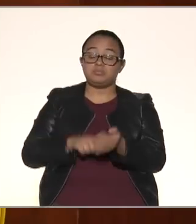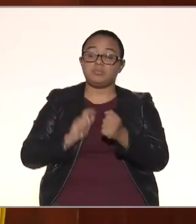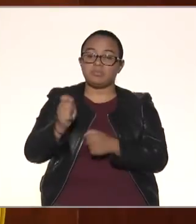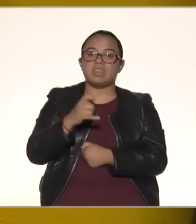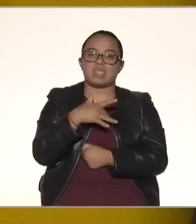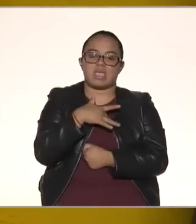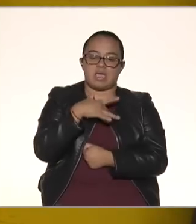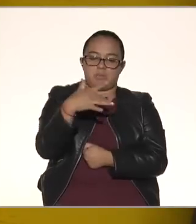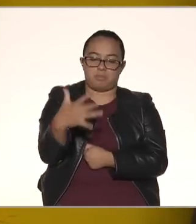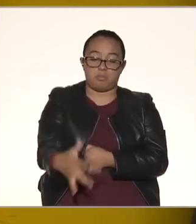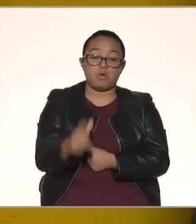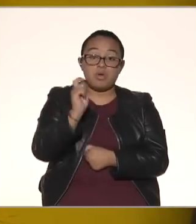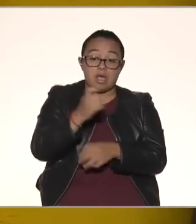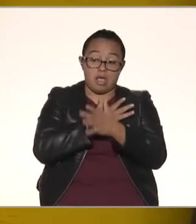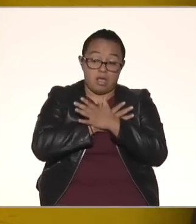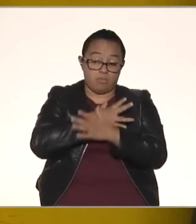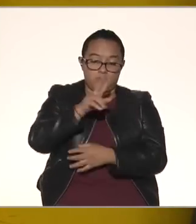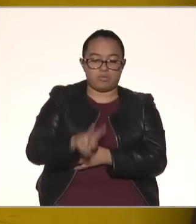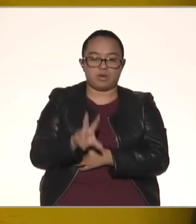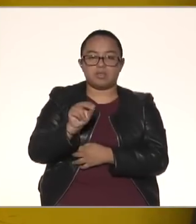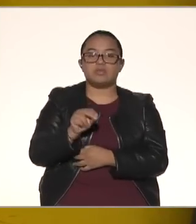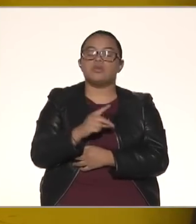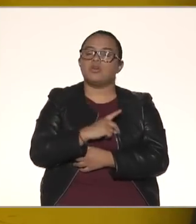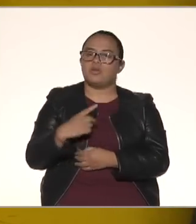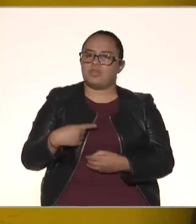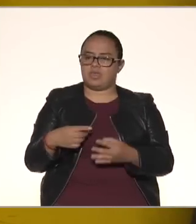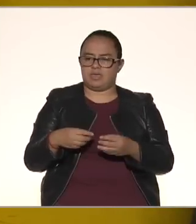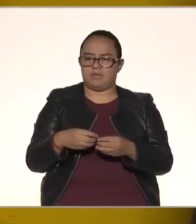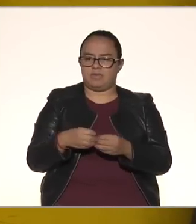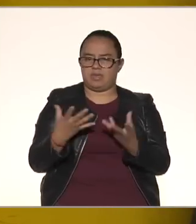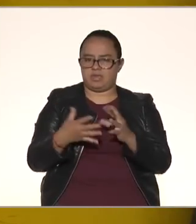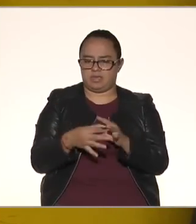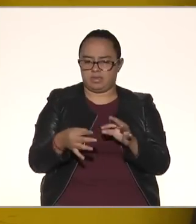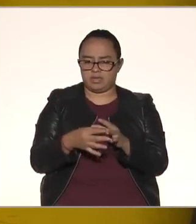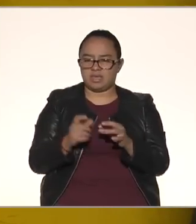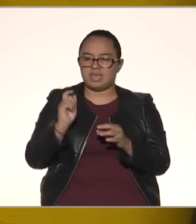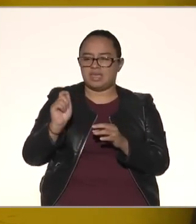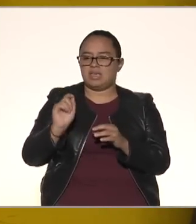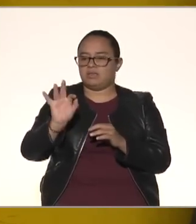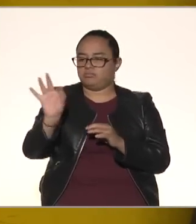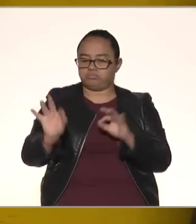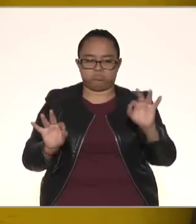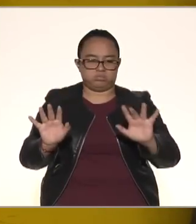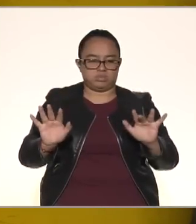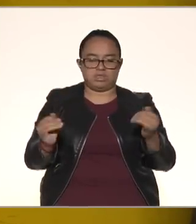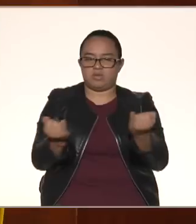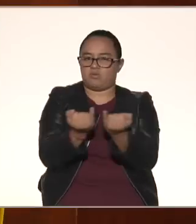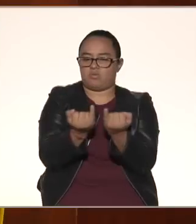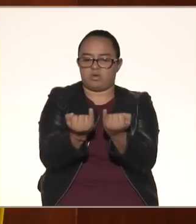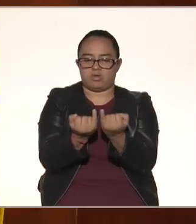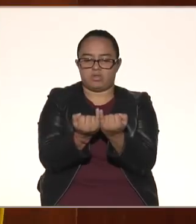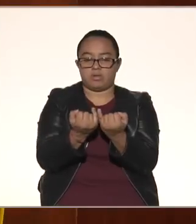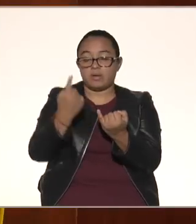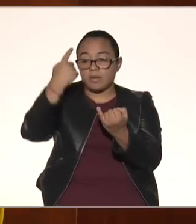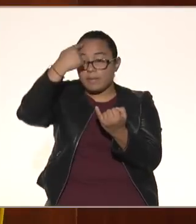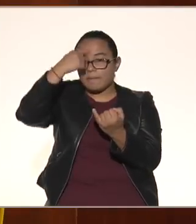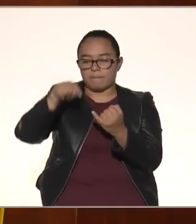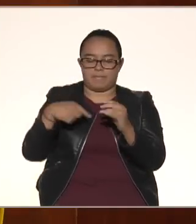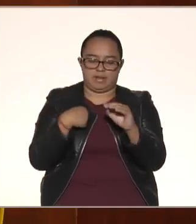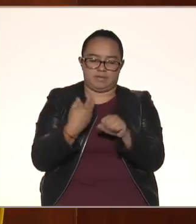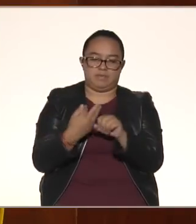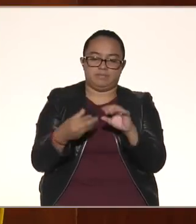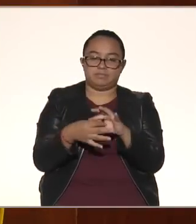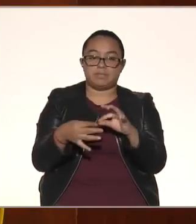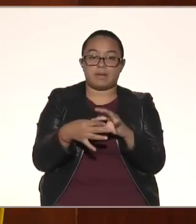amor, hay que entender algo muy importante, y retomando un poquito esto del 50-50, para conectarlo con esto,